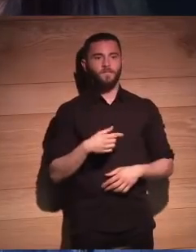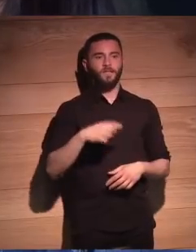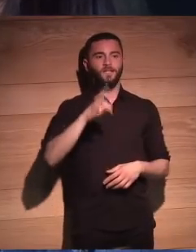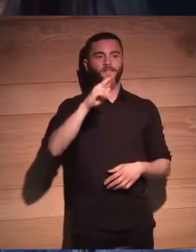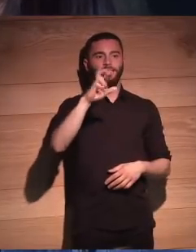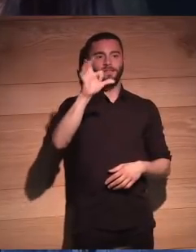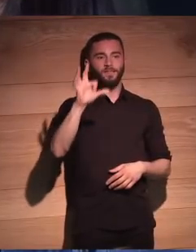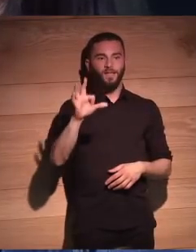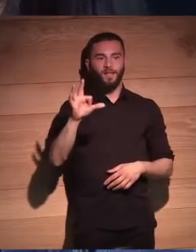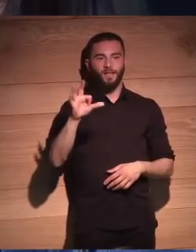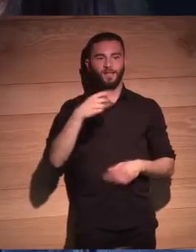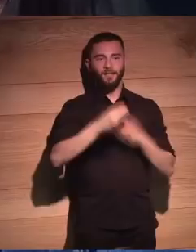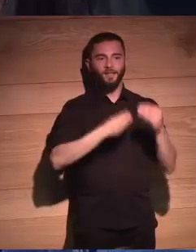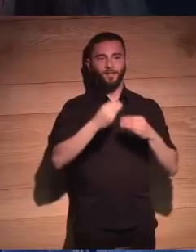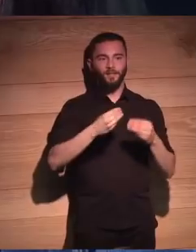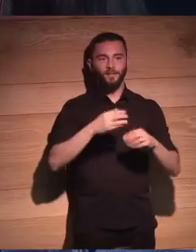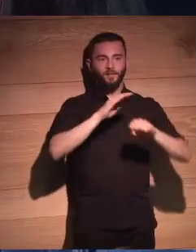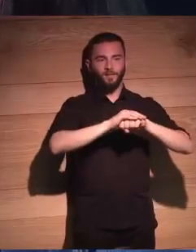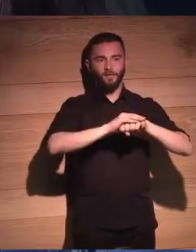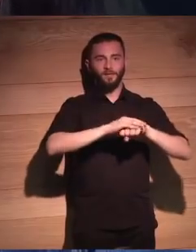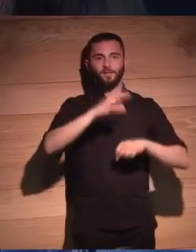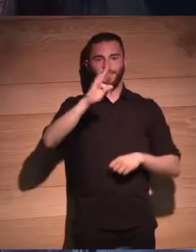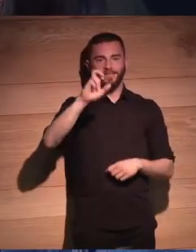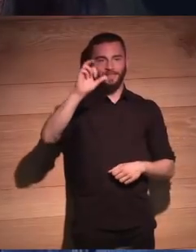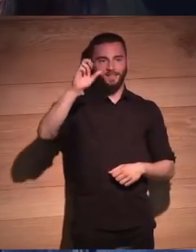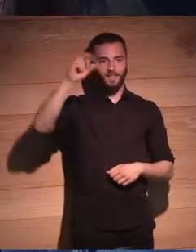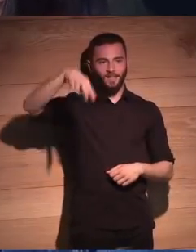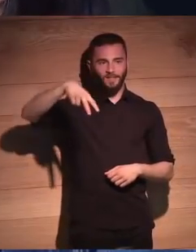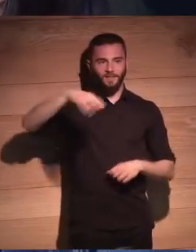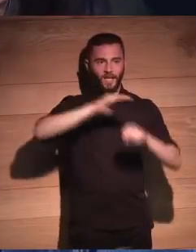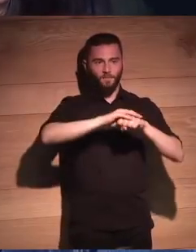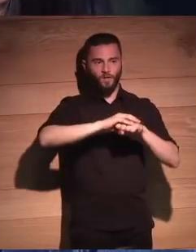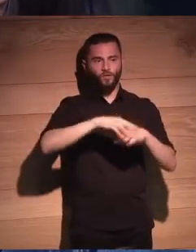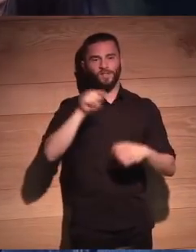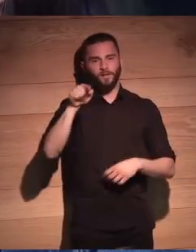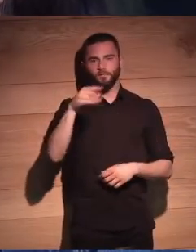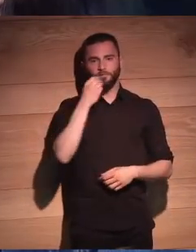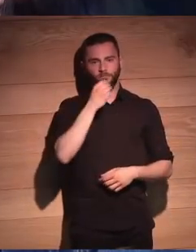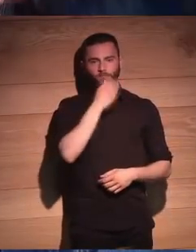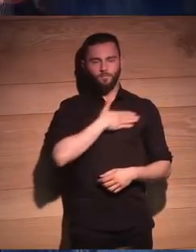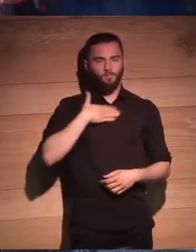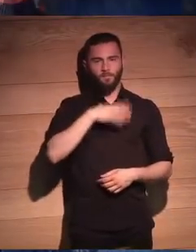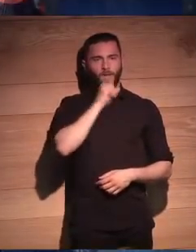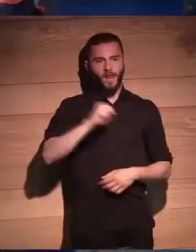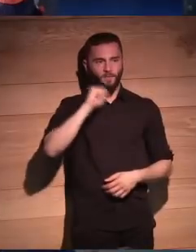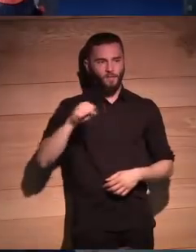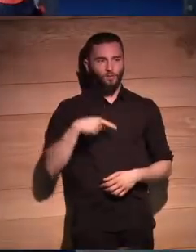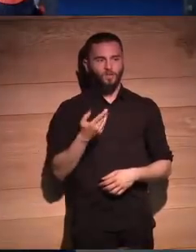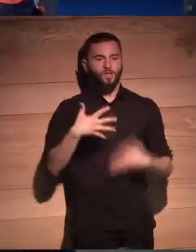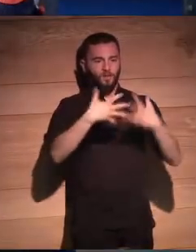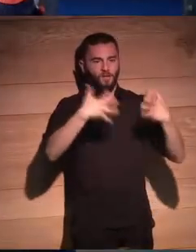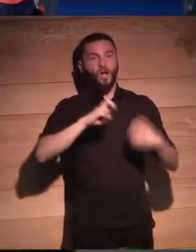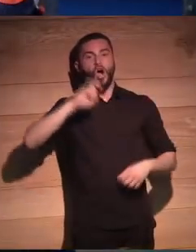Terence. Tuve la suerte de ser amigo de Terence, un tipo maravilloso. ¿Y alguna otra cita que quisieras destacar de las que has